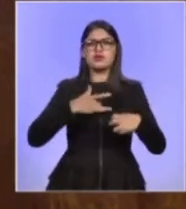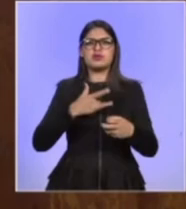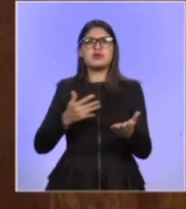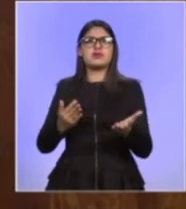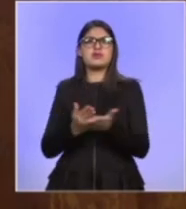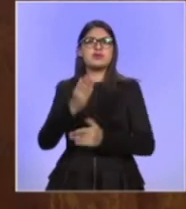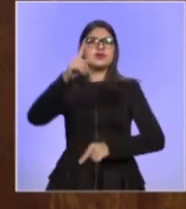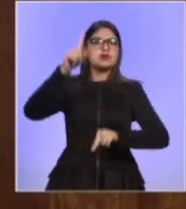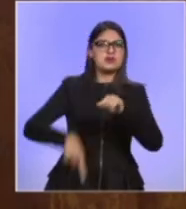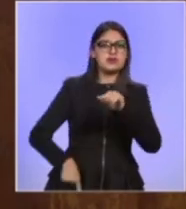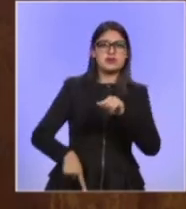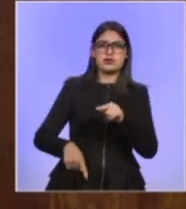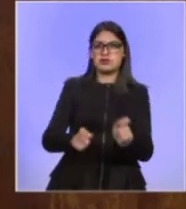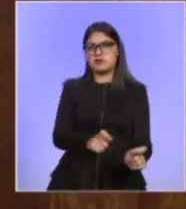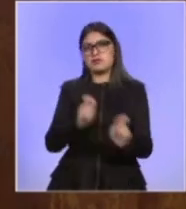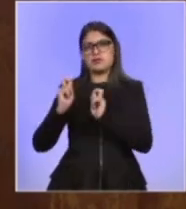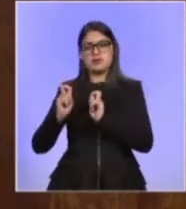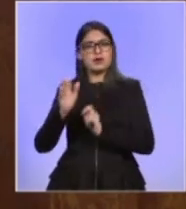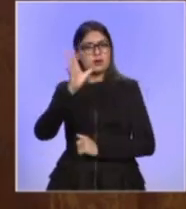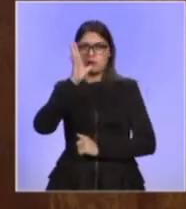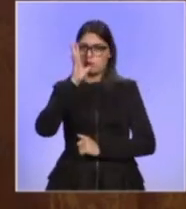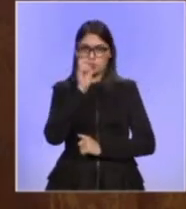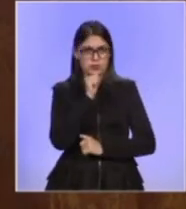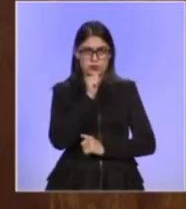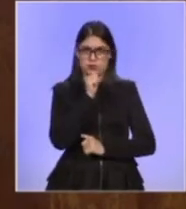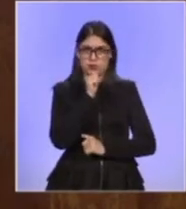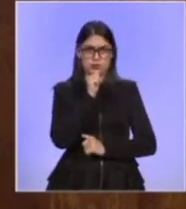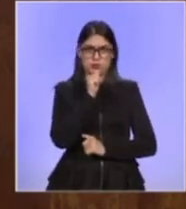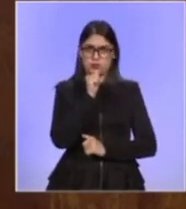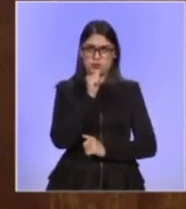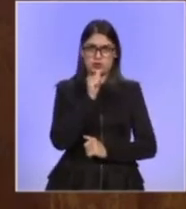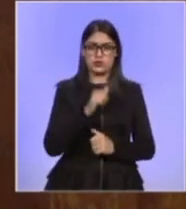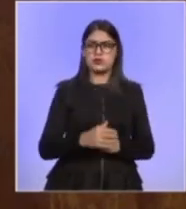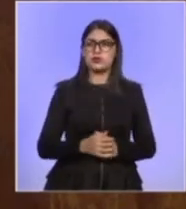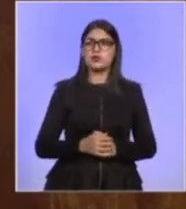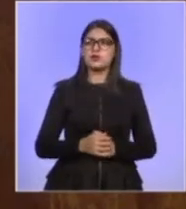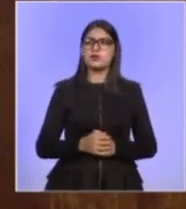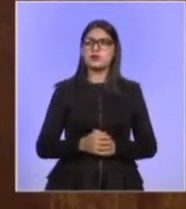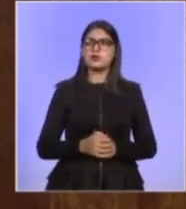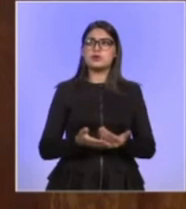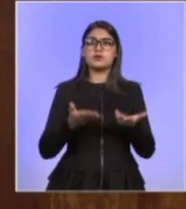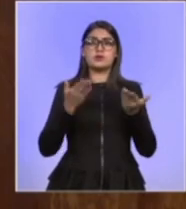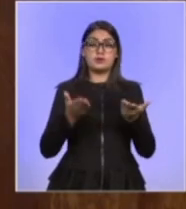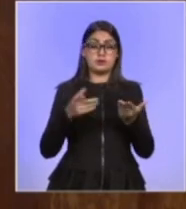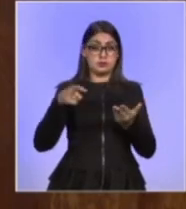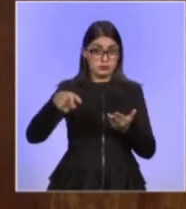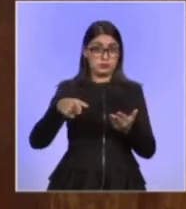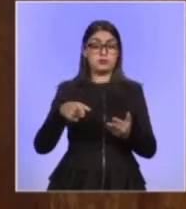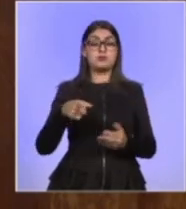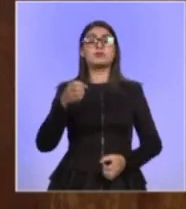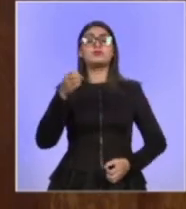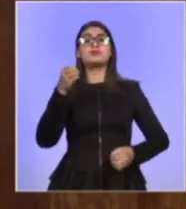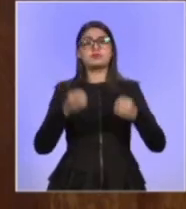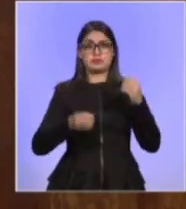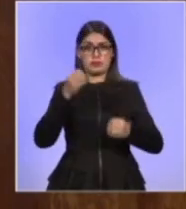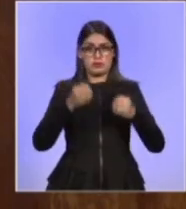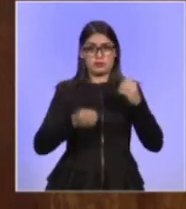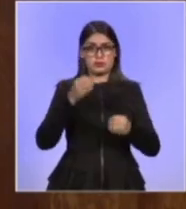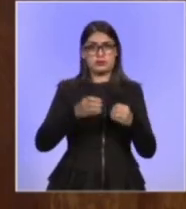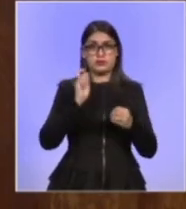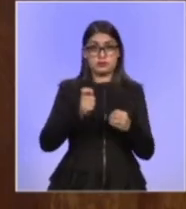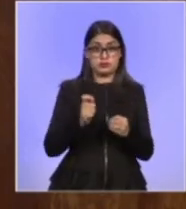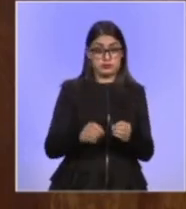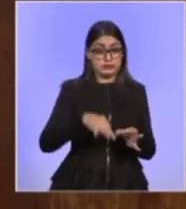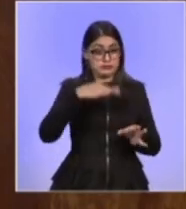superior como como forma de terminación del encargo el término de la presidencia sólo concluye al